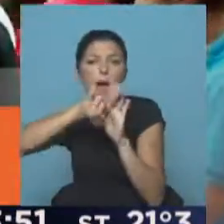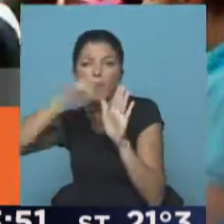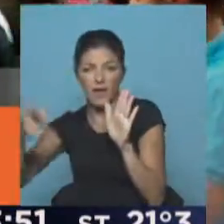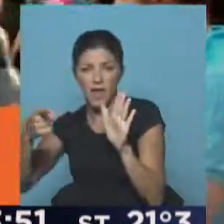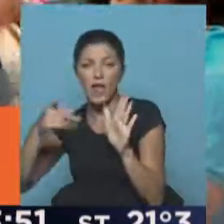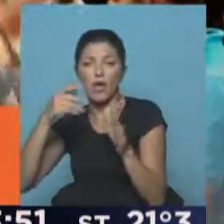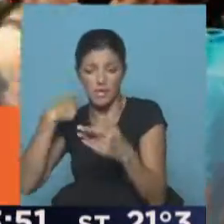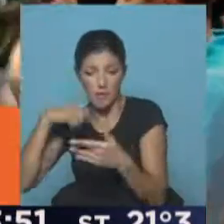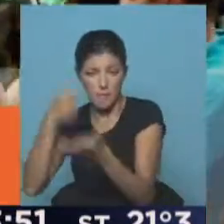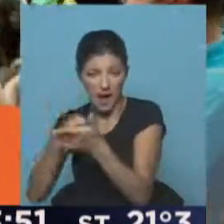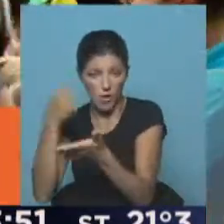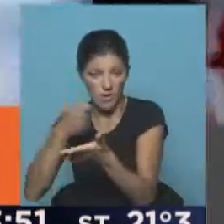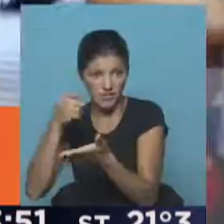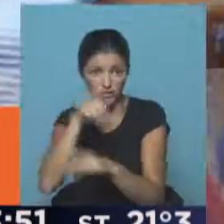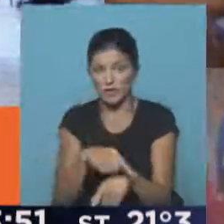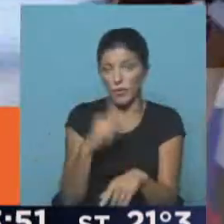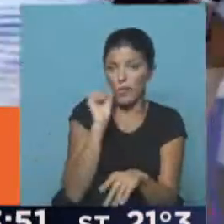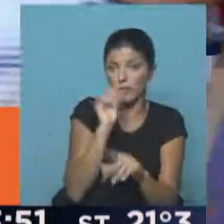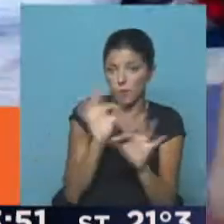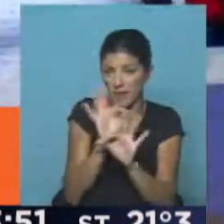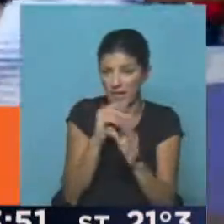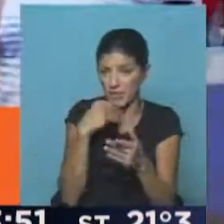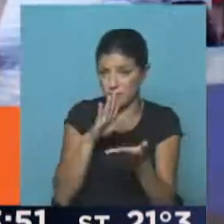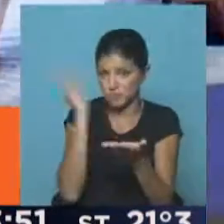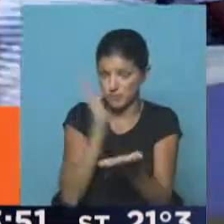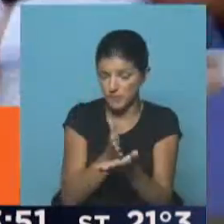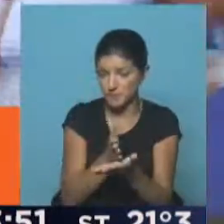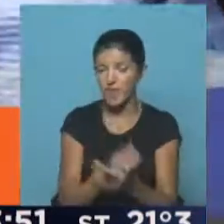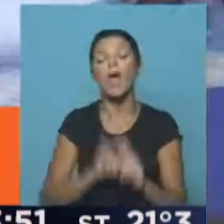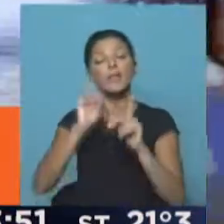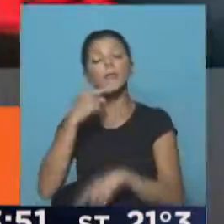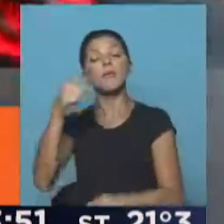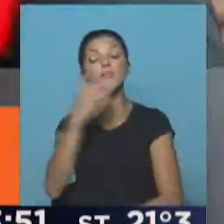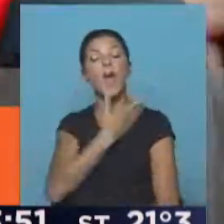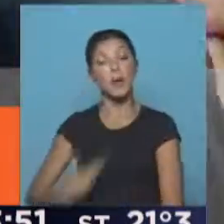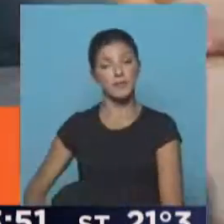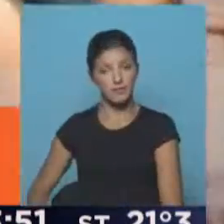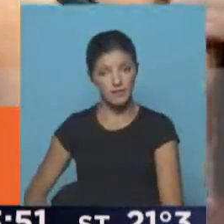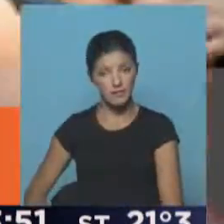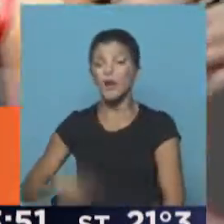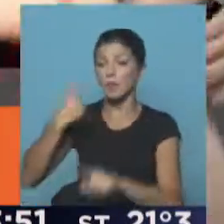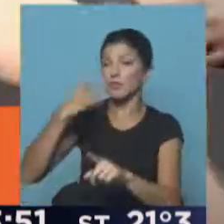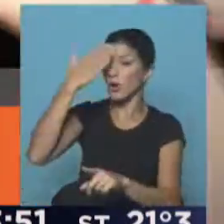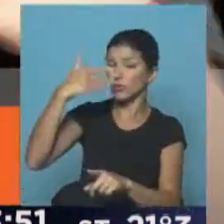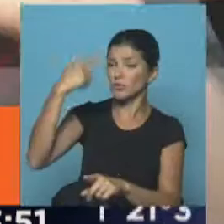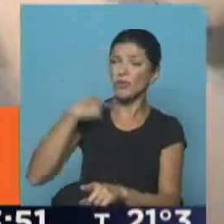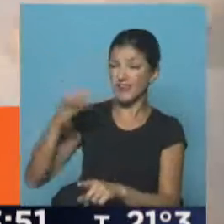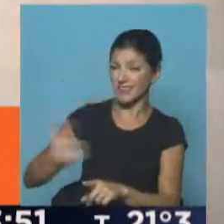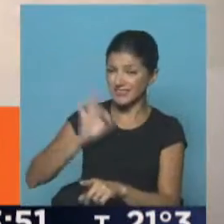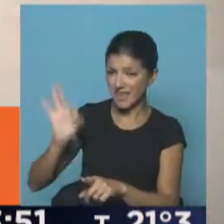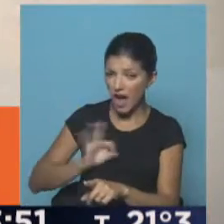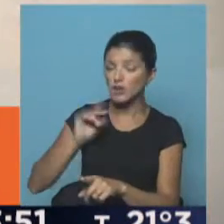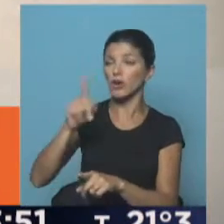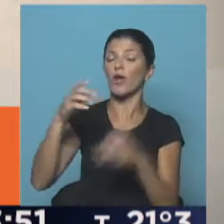jubilaciones. Afirman además que Temer ha eliminado las conquistas sociales logradas durante los 13 años de gobierno del